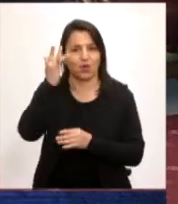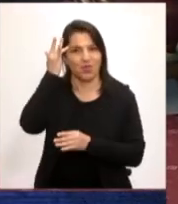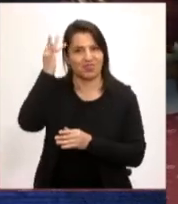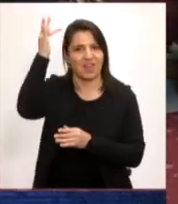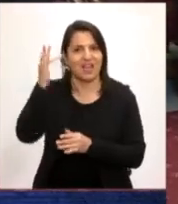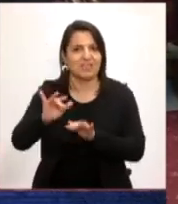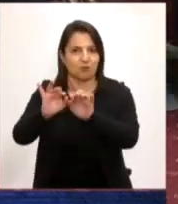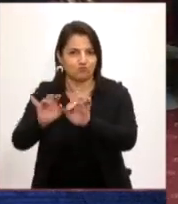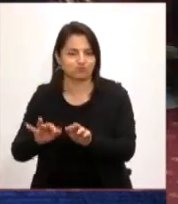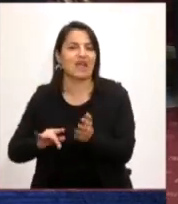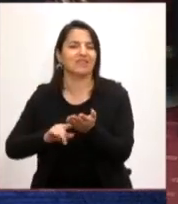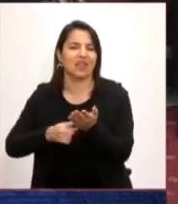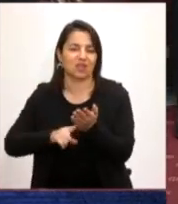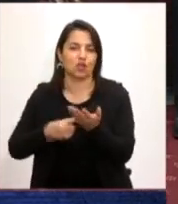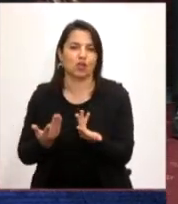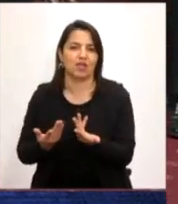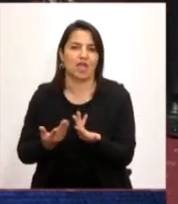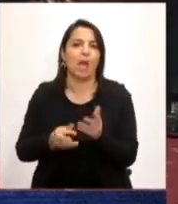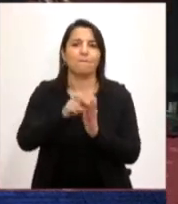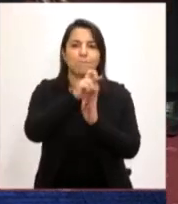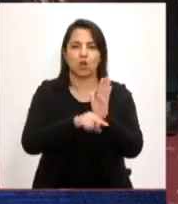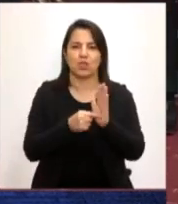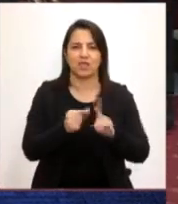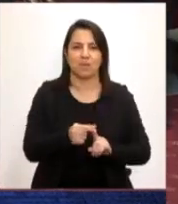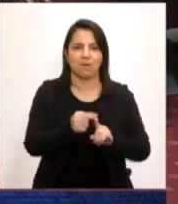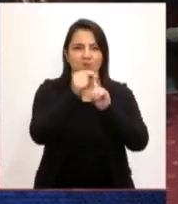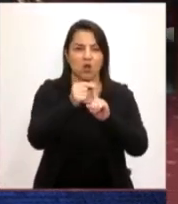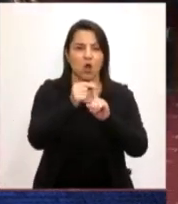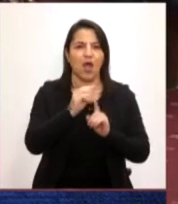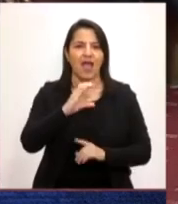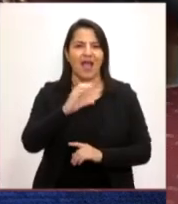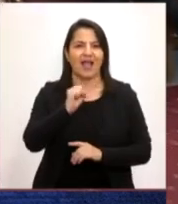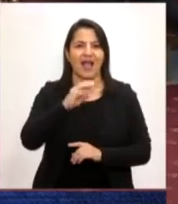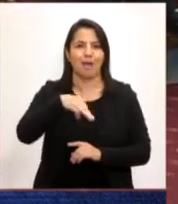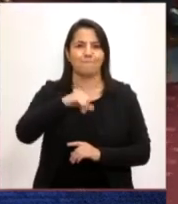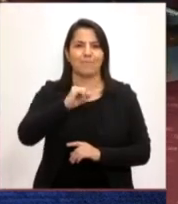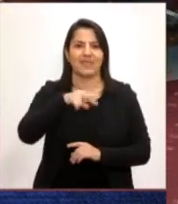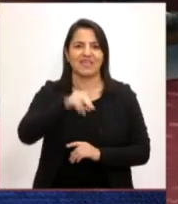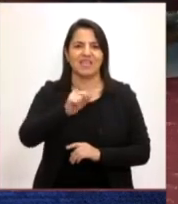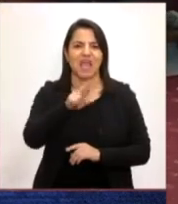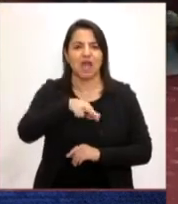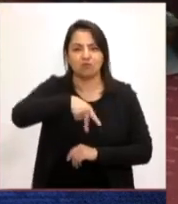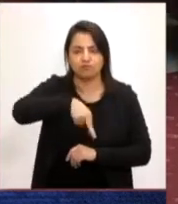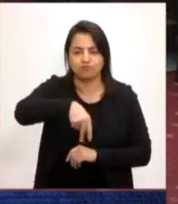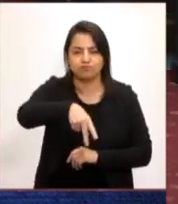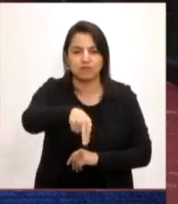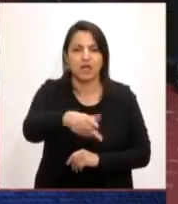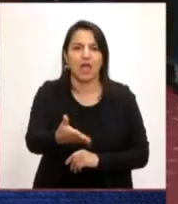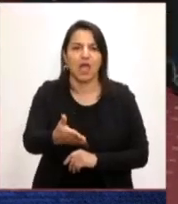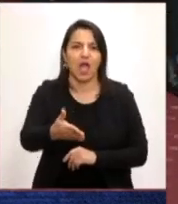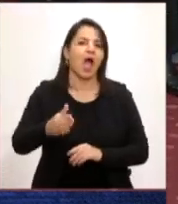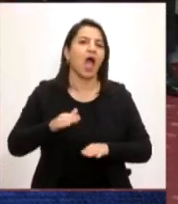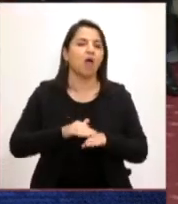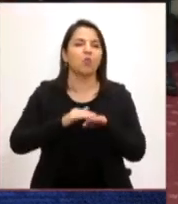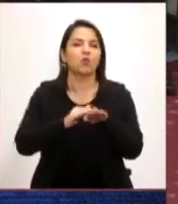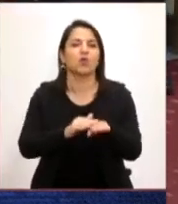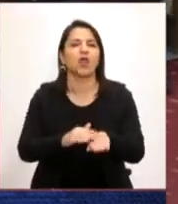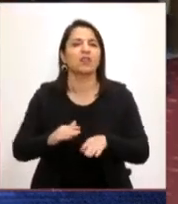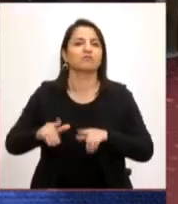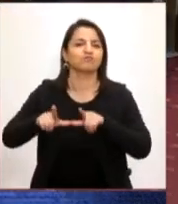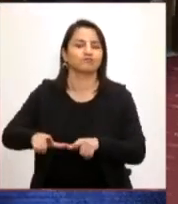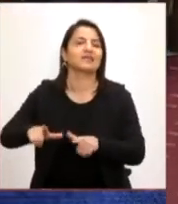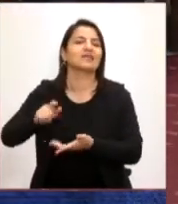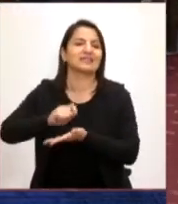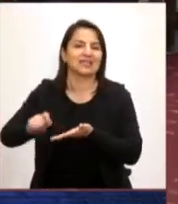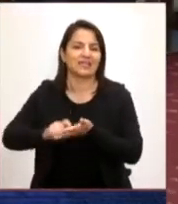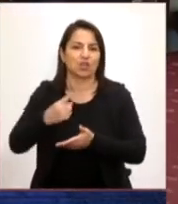artificial en nuestro proyecto pionero que llamamos Caminar, que ha sido una iniciativa encabezada por nuestro secretario general junto a la Comisión de Futuro,